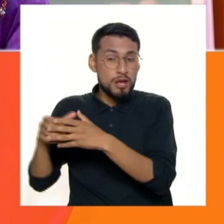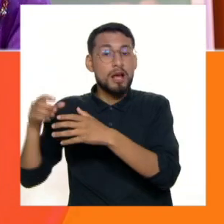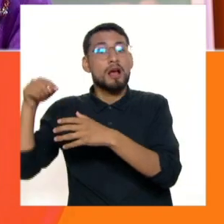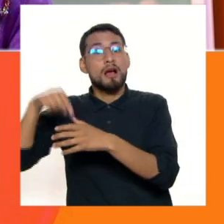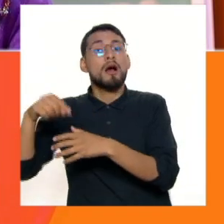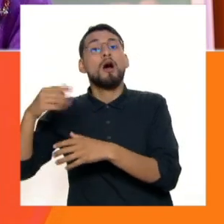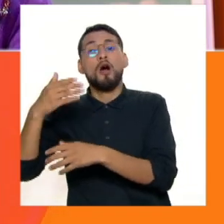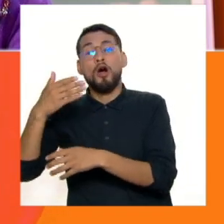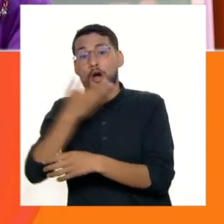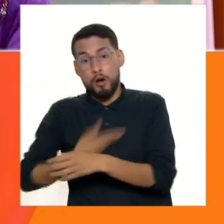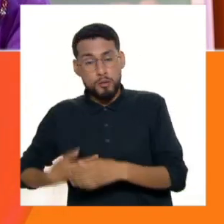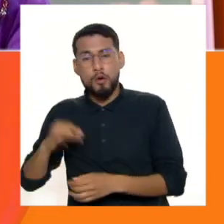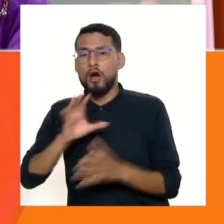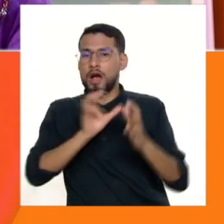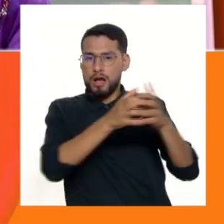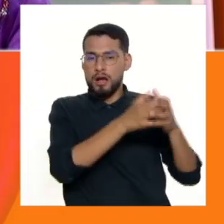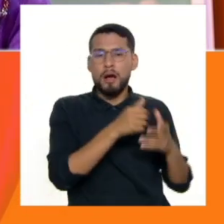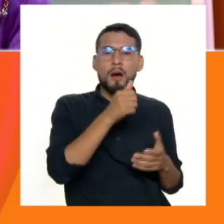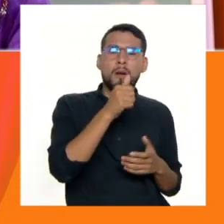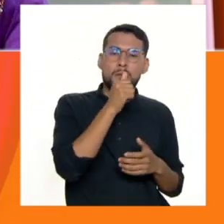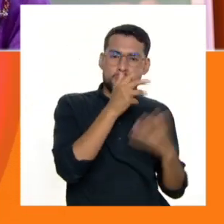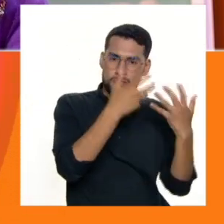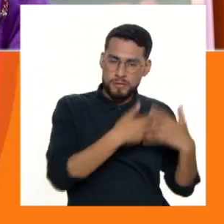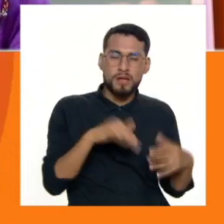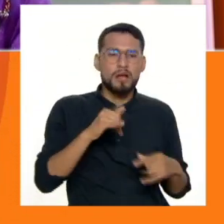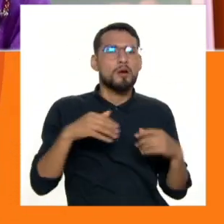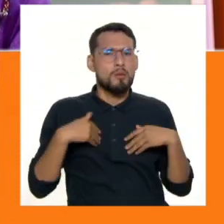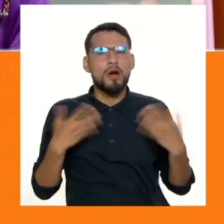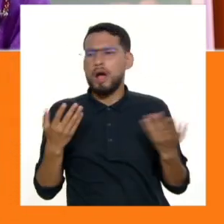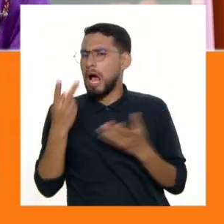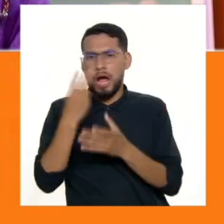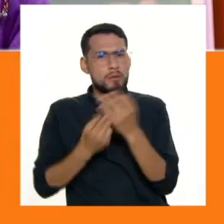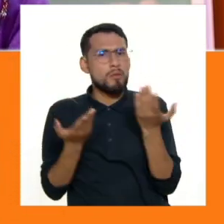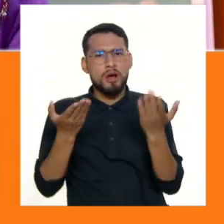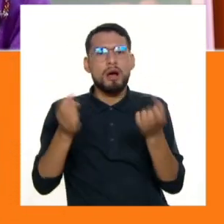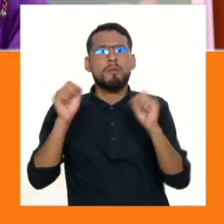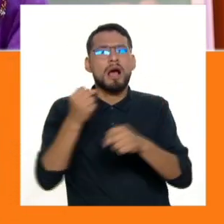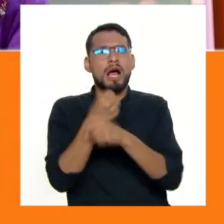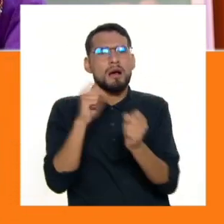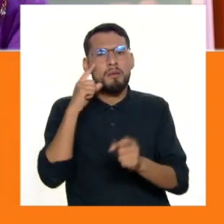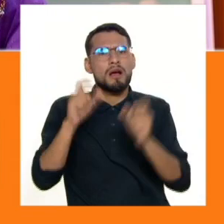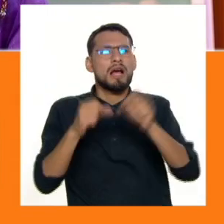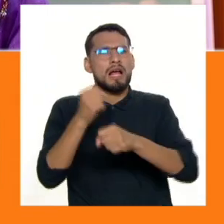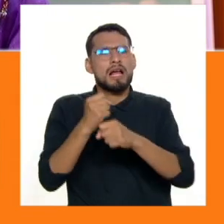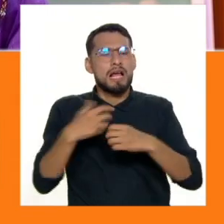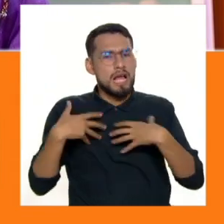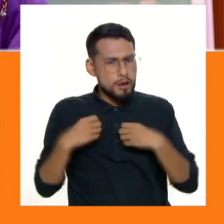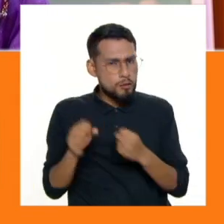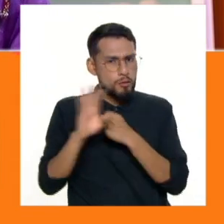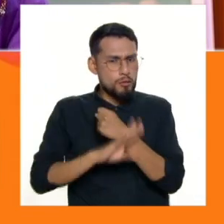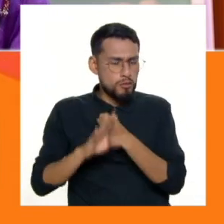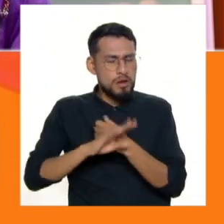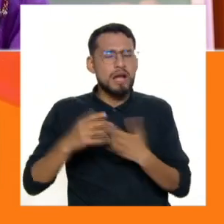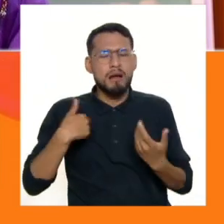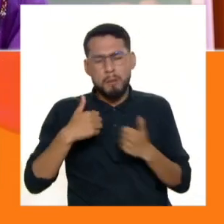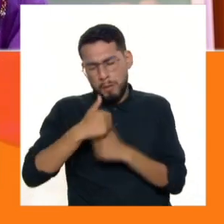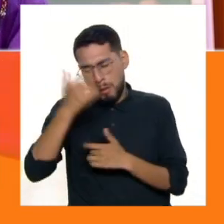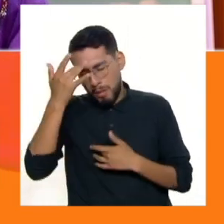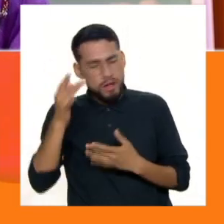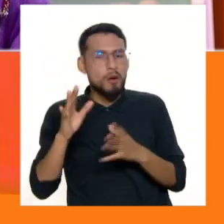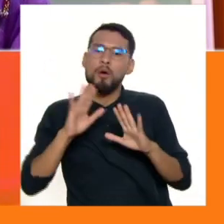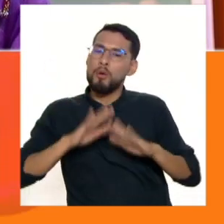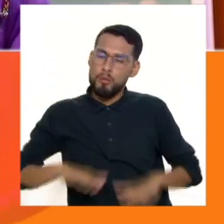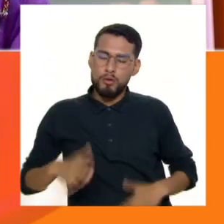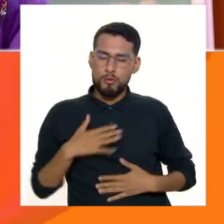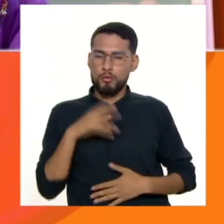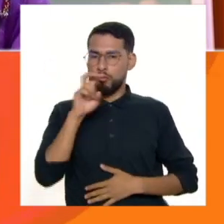privadas. Es importante que ambos sectores se difunda este tipo de actividad que previene mucho tema de salud, de lesiones, que al final tiene